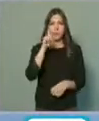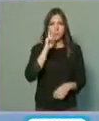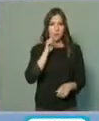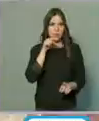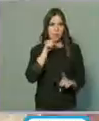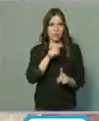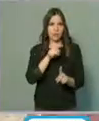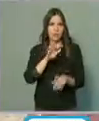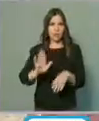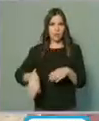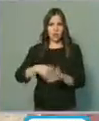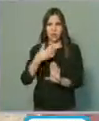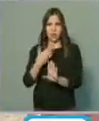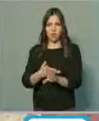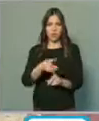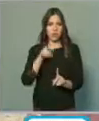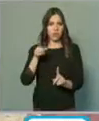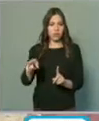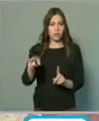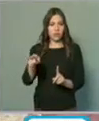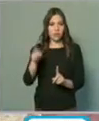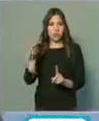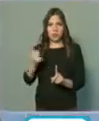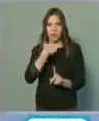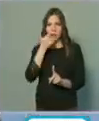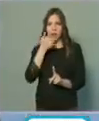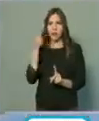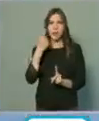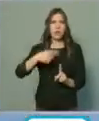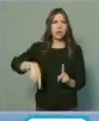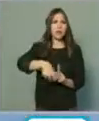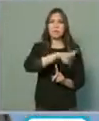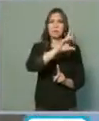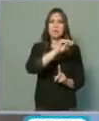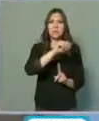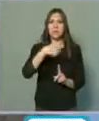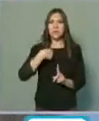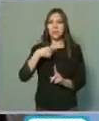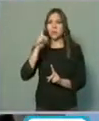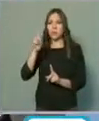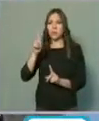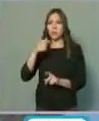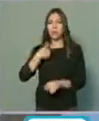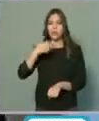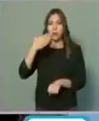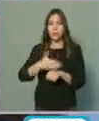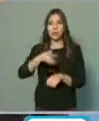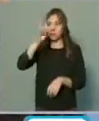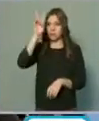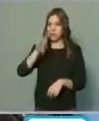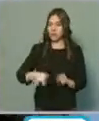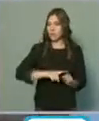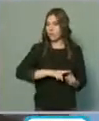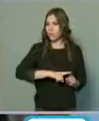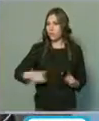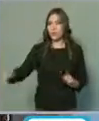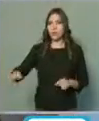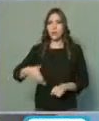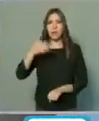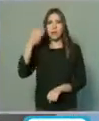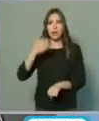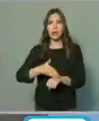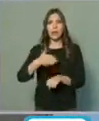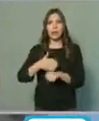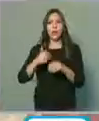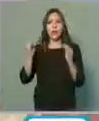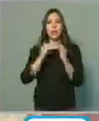predilección sobre mí, que sobre los demás alumnos, que cuando me castigaba, realmente me mandaba castigado a la casa de su